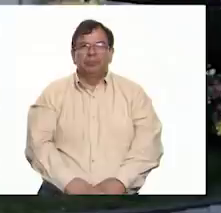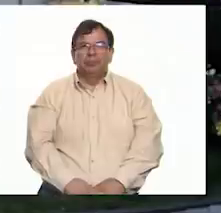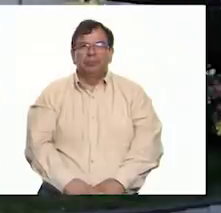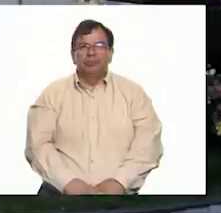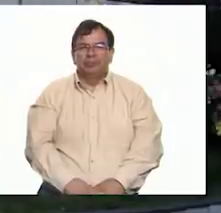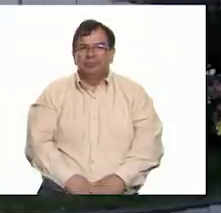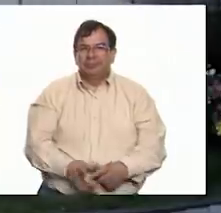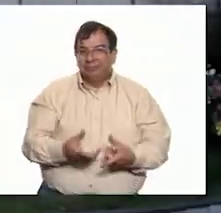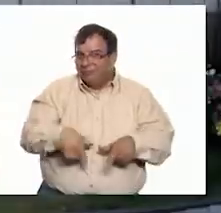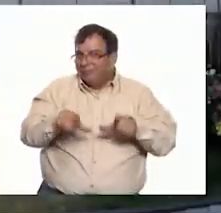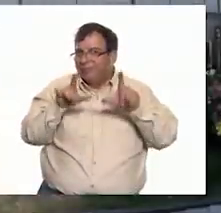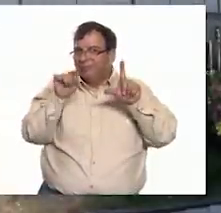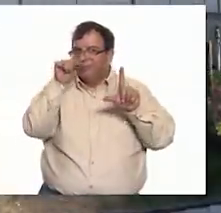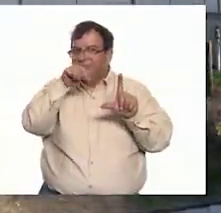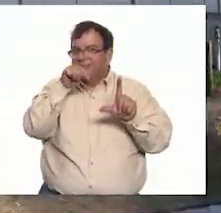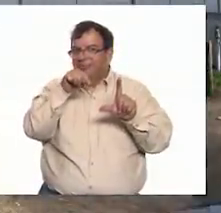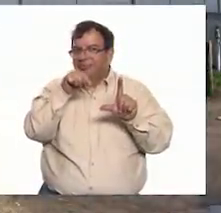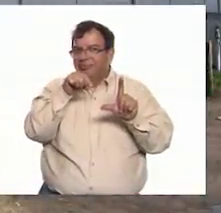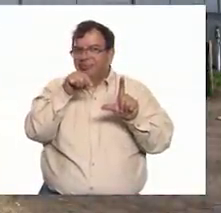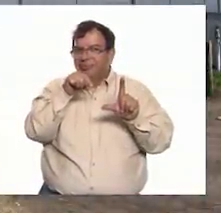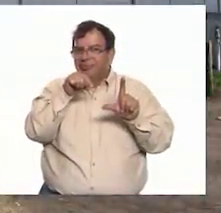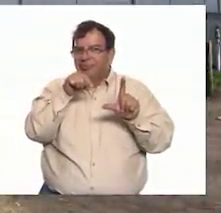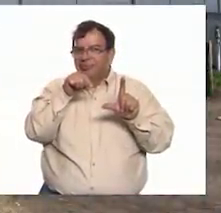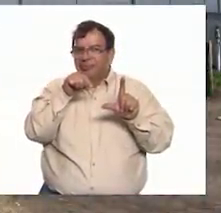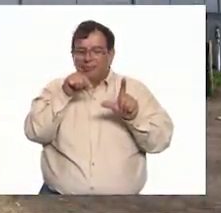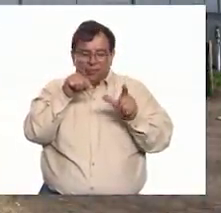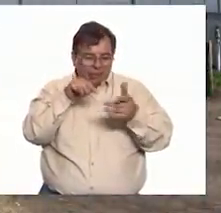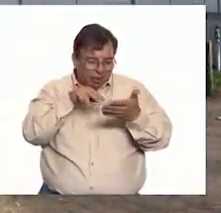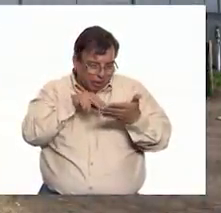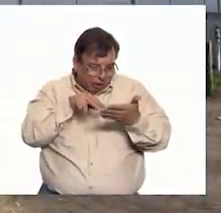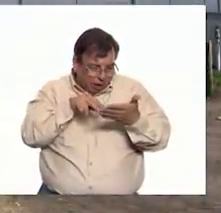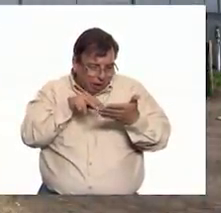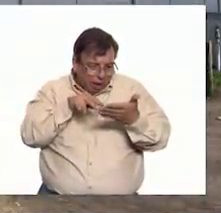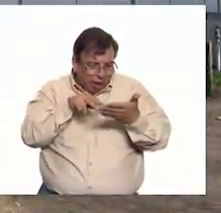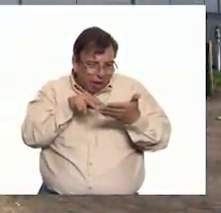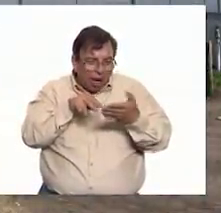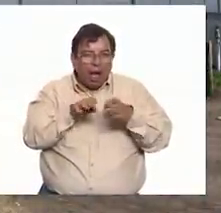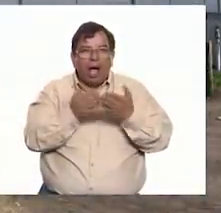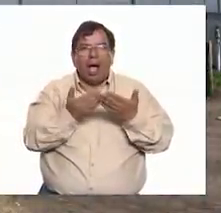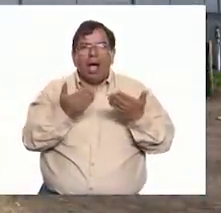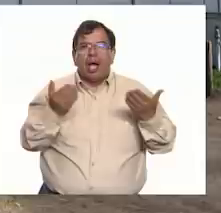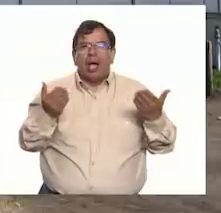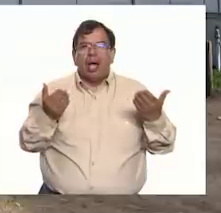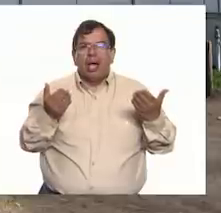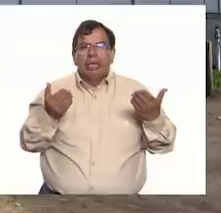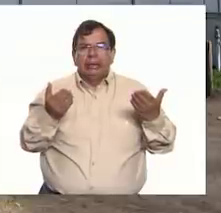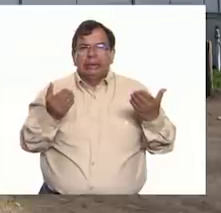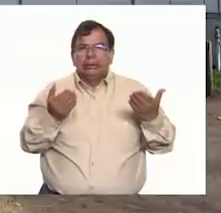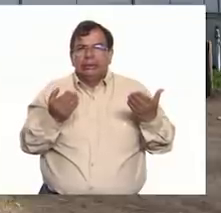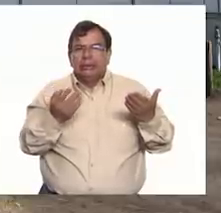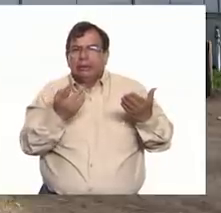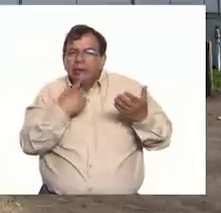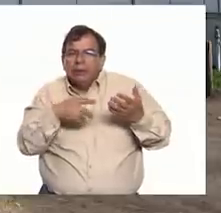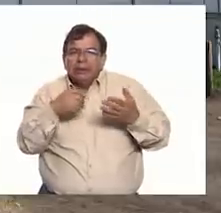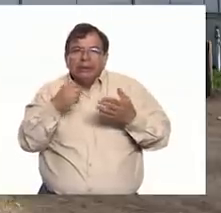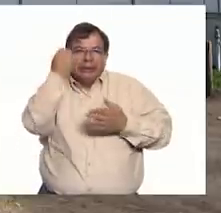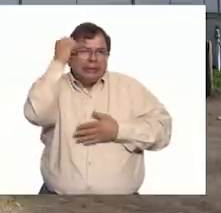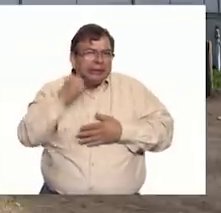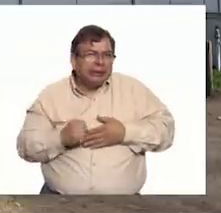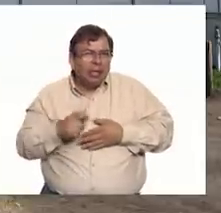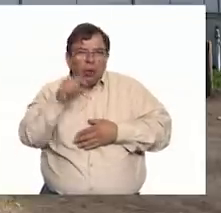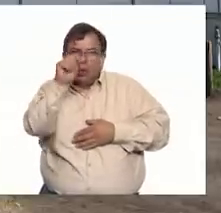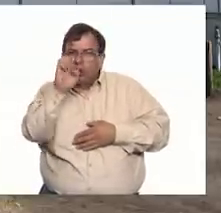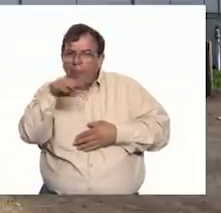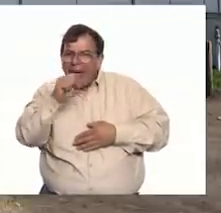Aquí está. Tomates. Oh. Y nos vamos al cultivo de tomate de Sinaloa, así que vamos para